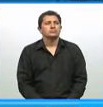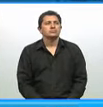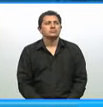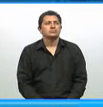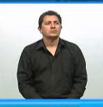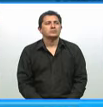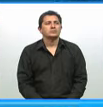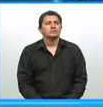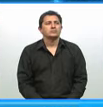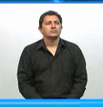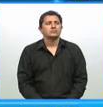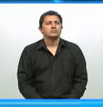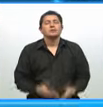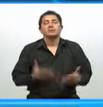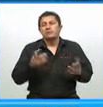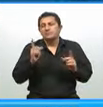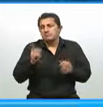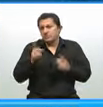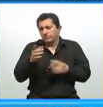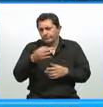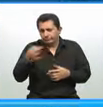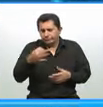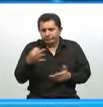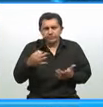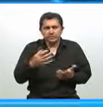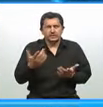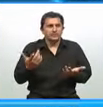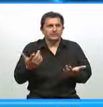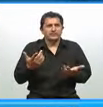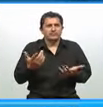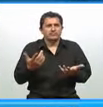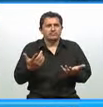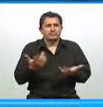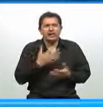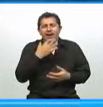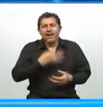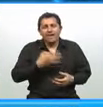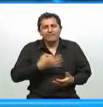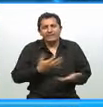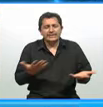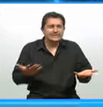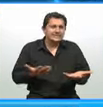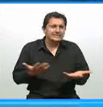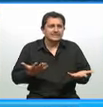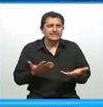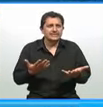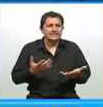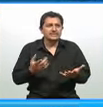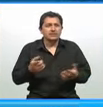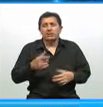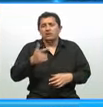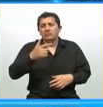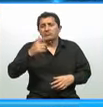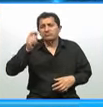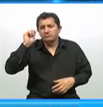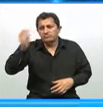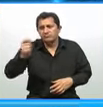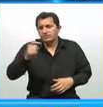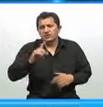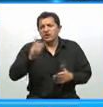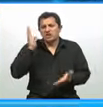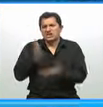Sí, bueno, a ver, lo que decís es así, pero también es contrafáctico porque la verdad que al hecho de no haber sido expulsado no corresponde